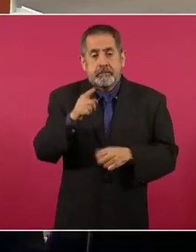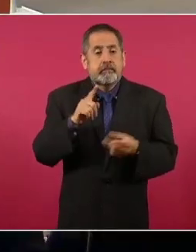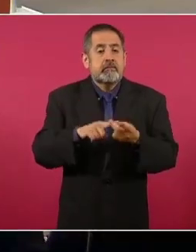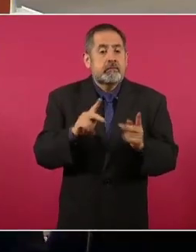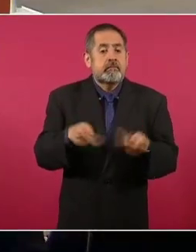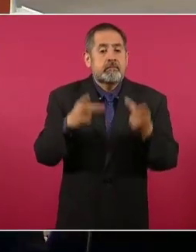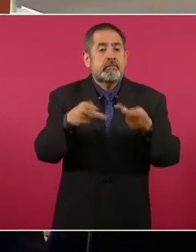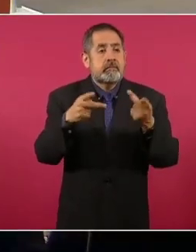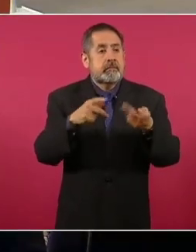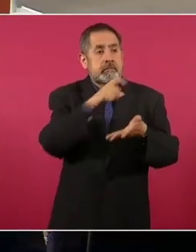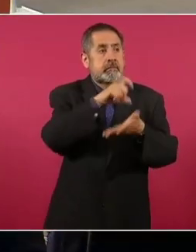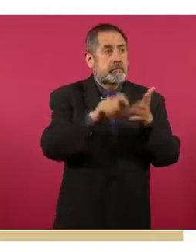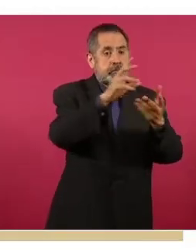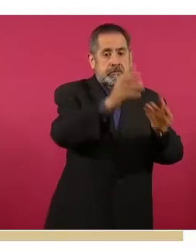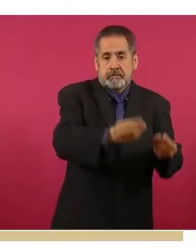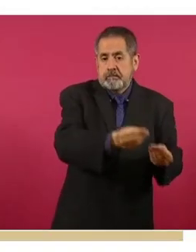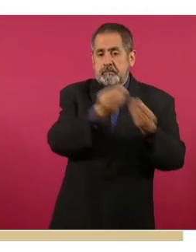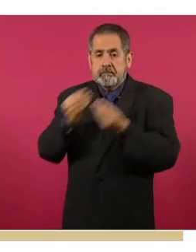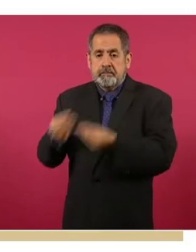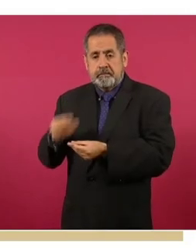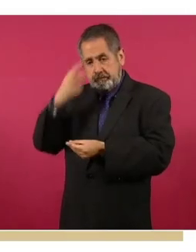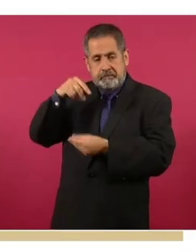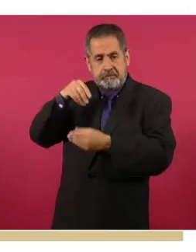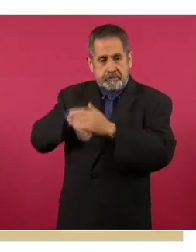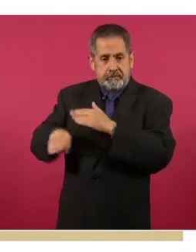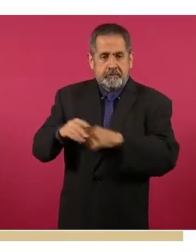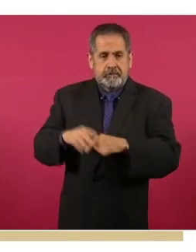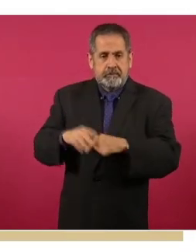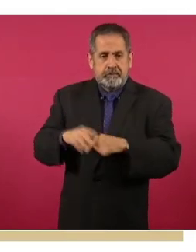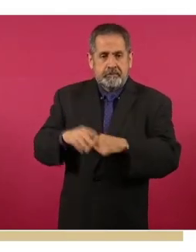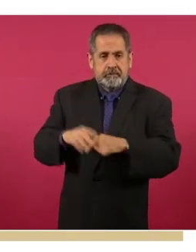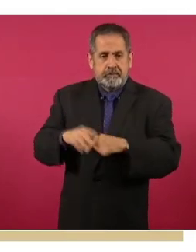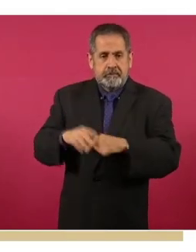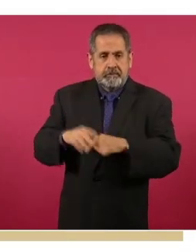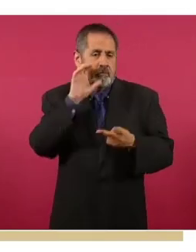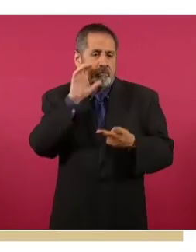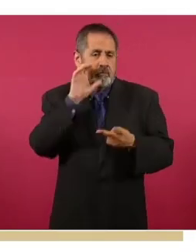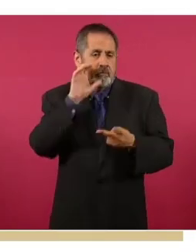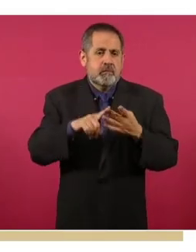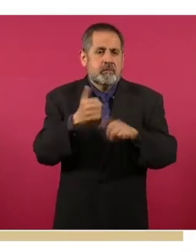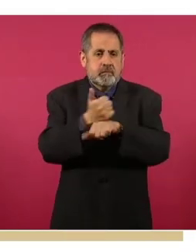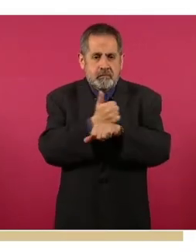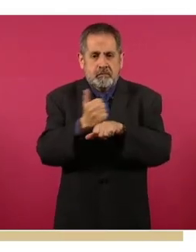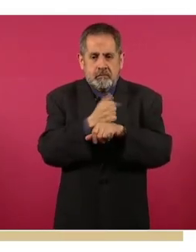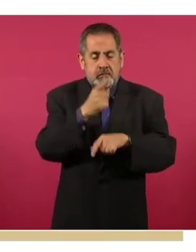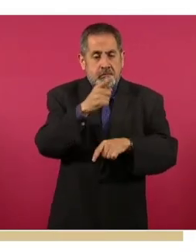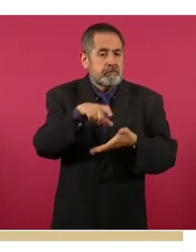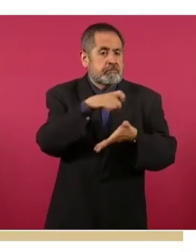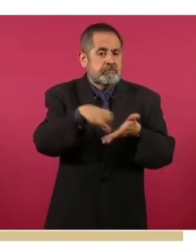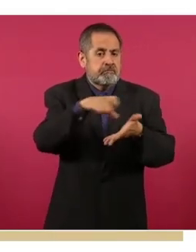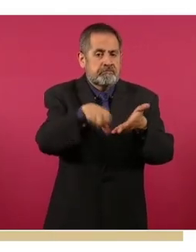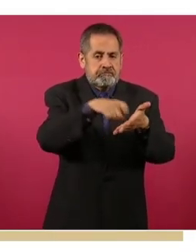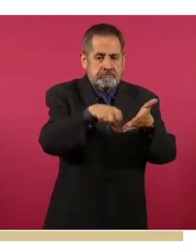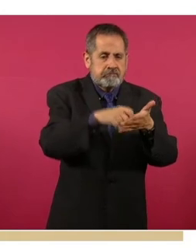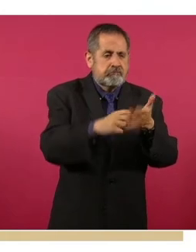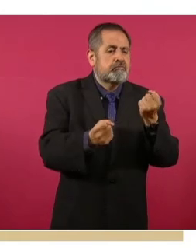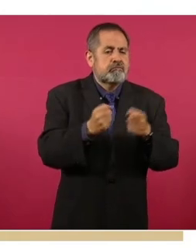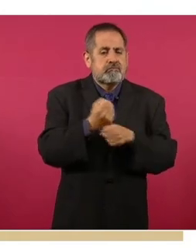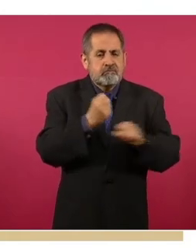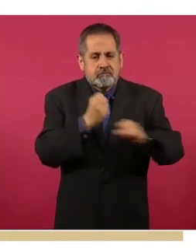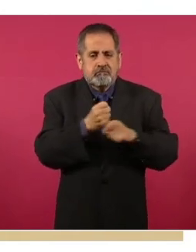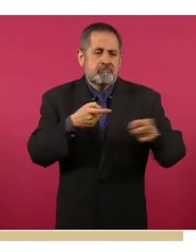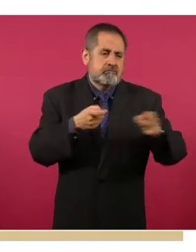llegan a México. En rojo, lo más grave, en naranja lo que sigue y en amarillo, depende del número de armas que se venden.